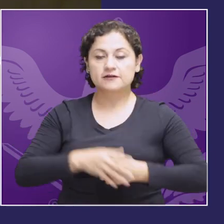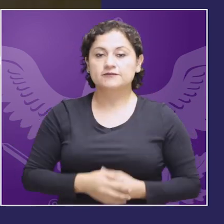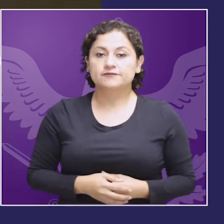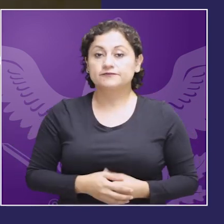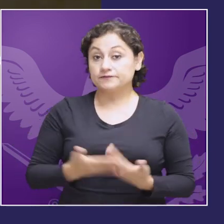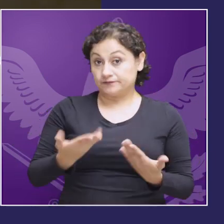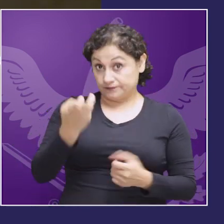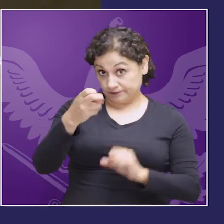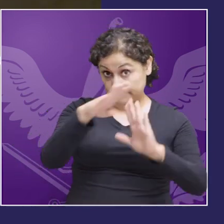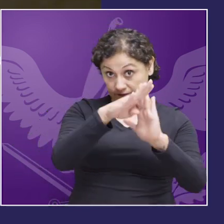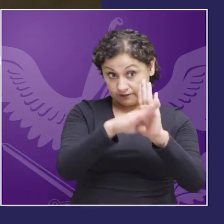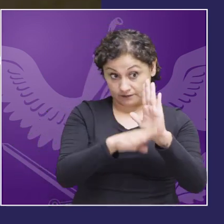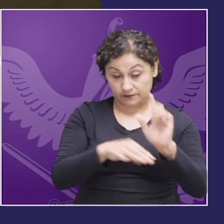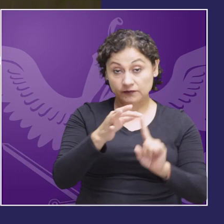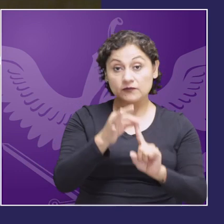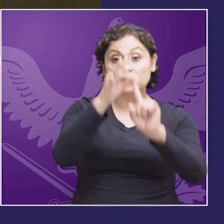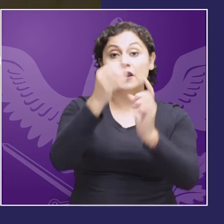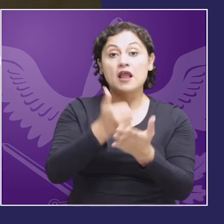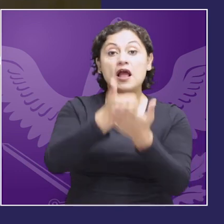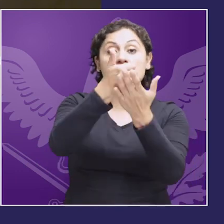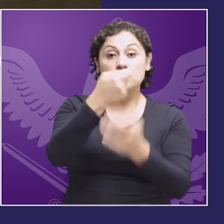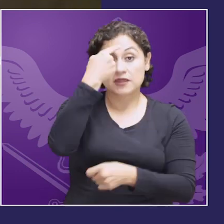poder efectuar los correctivos necesarios.